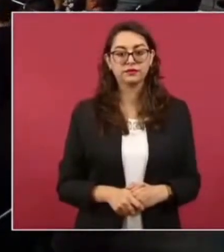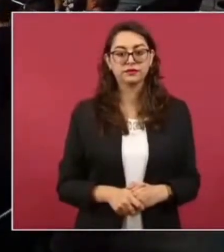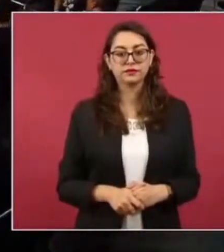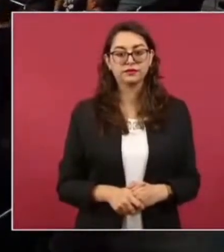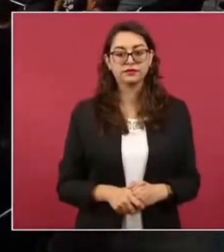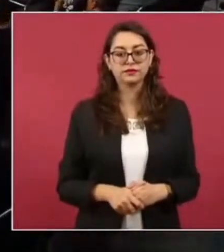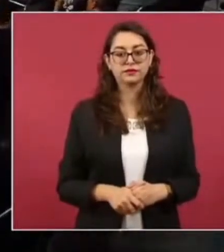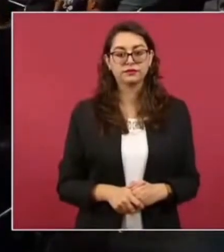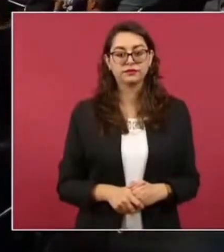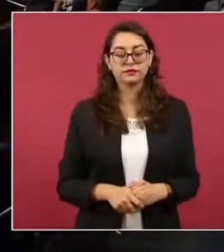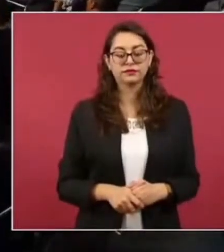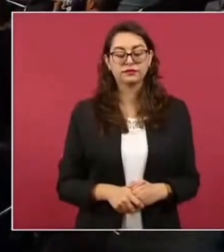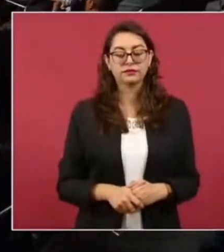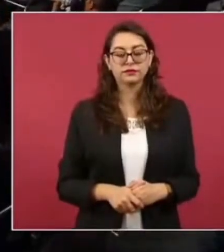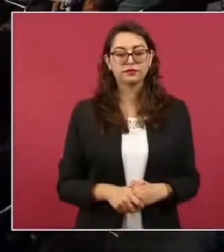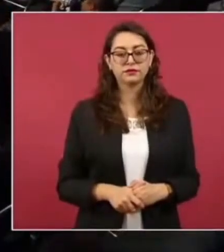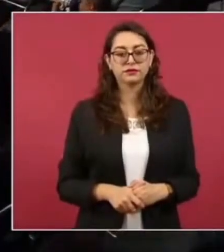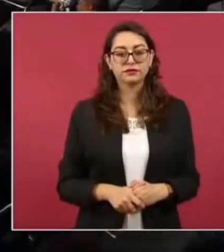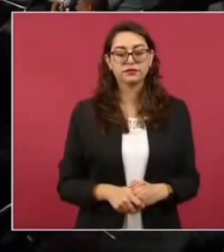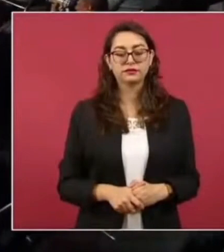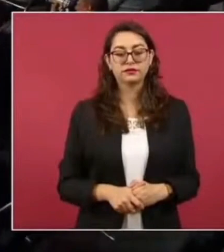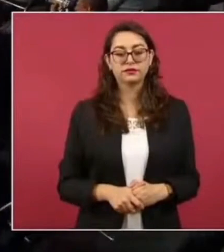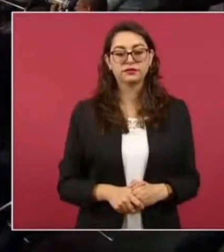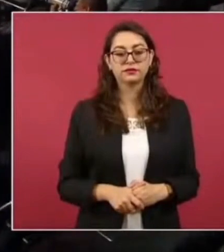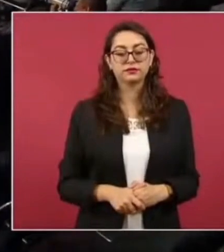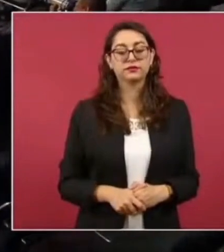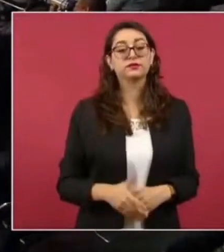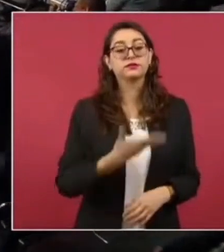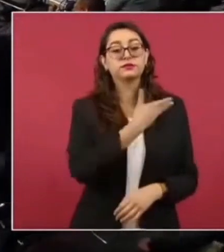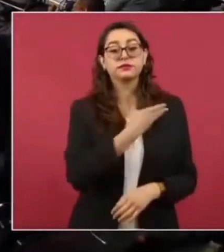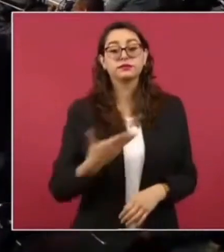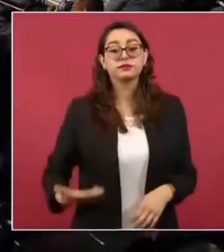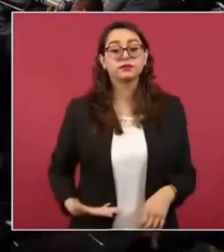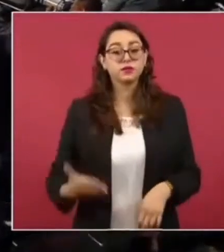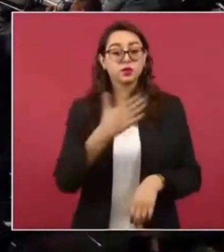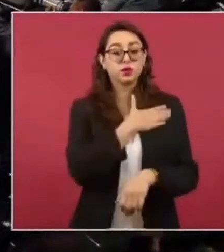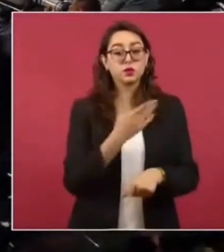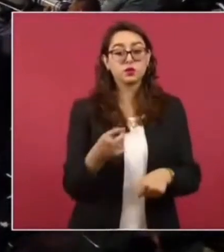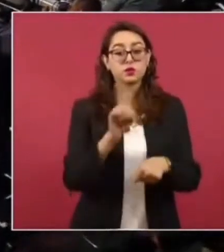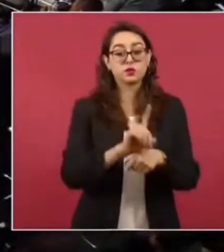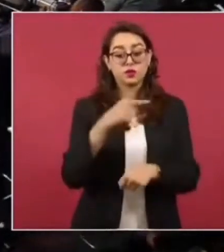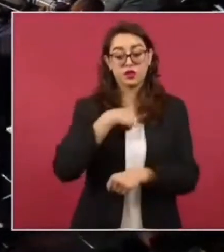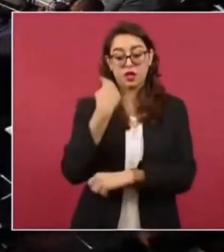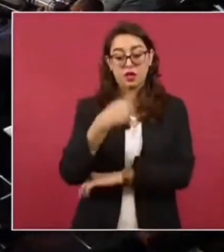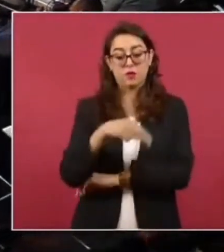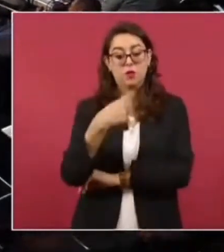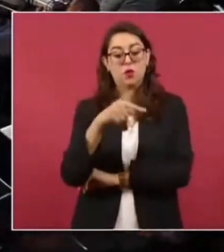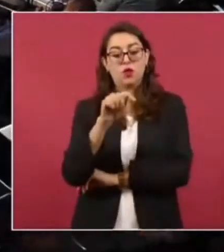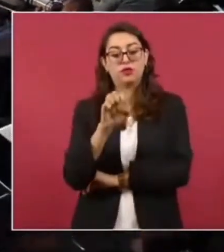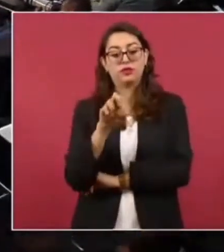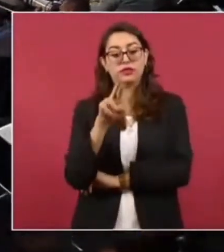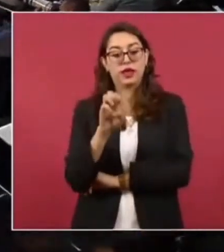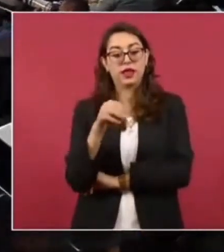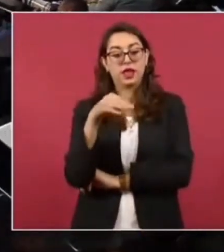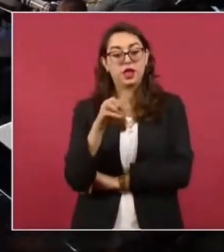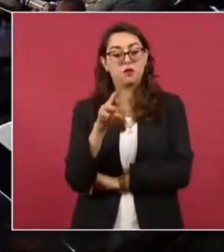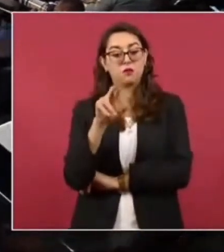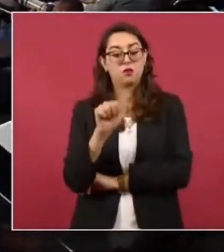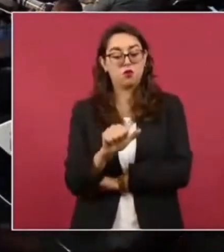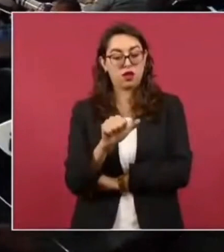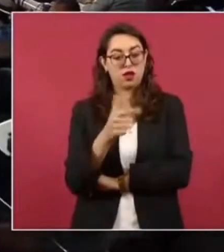Señor, perdón. Señor presidente, muy buenos días. Soy Tere Mora Guillén,